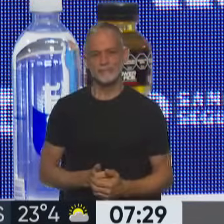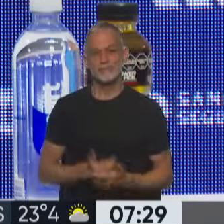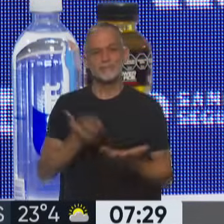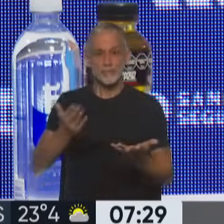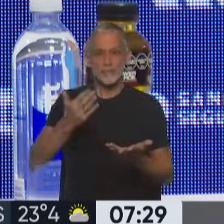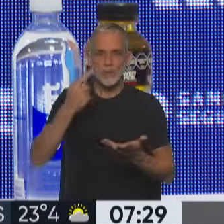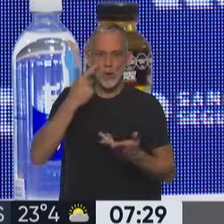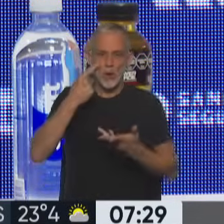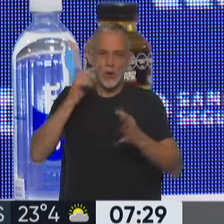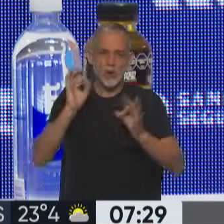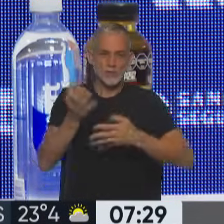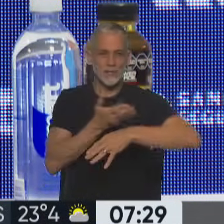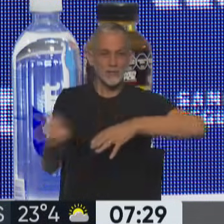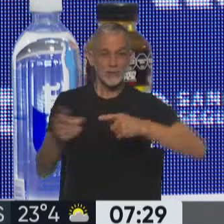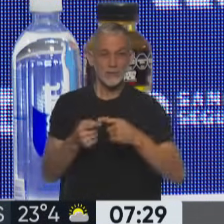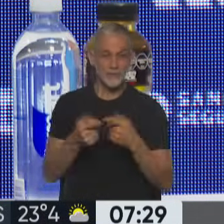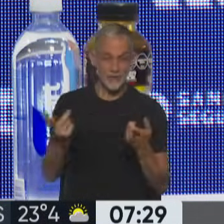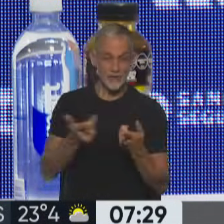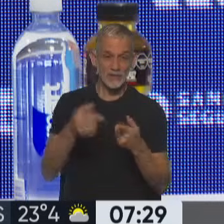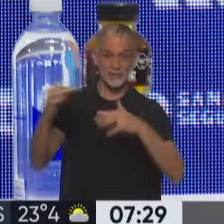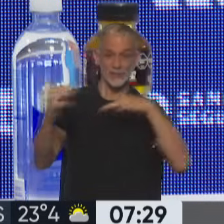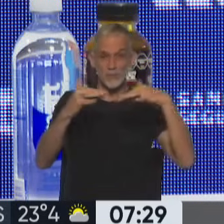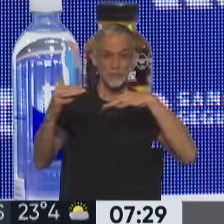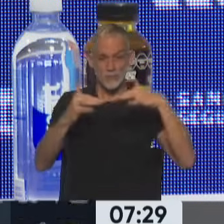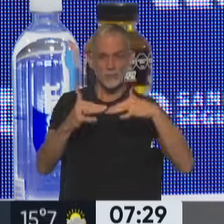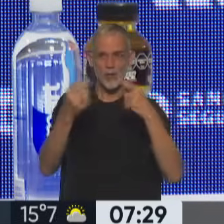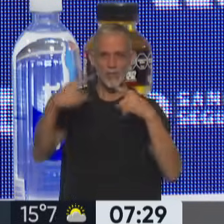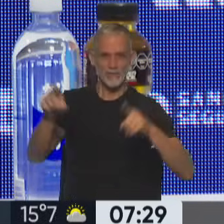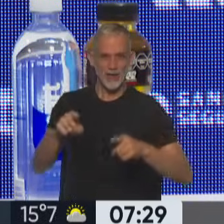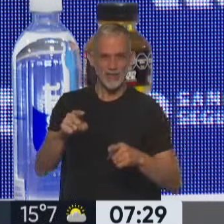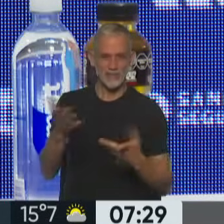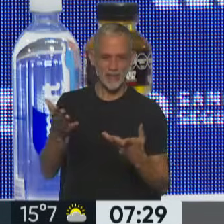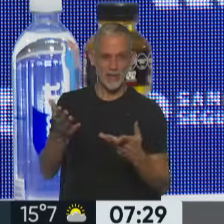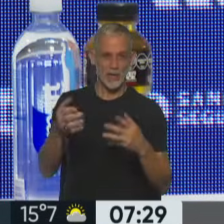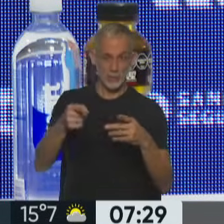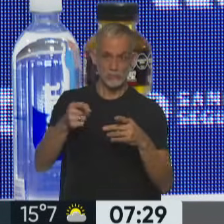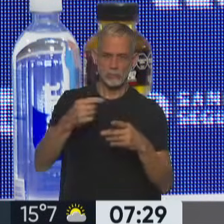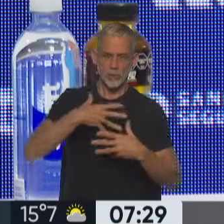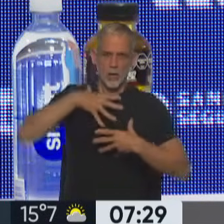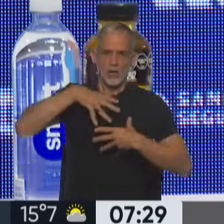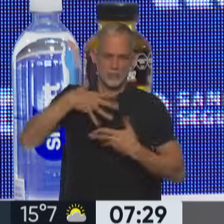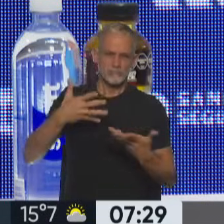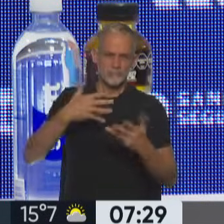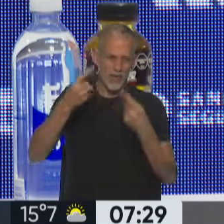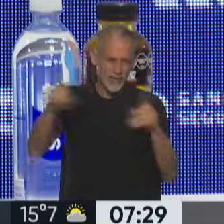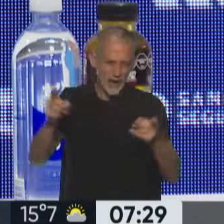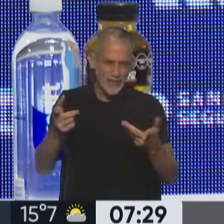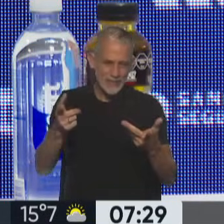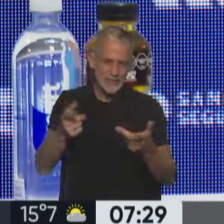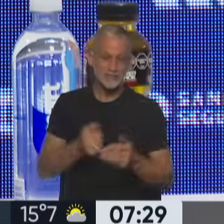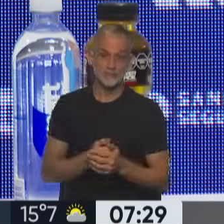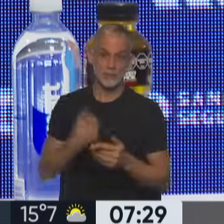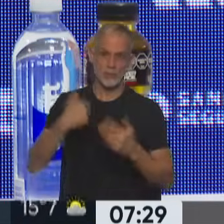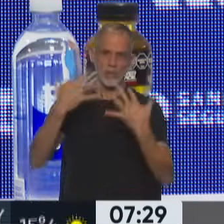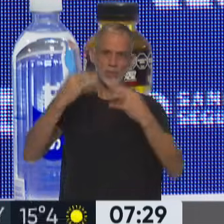Es evidente que el gasto energético es diferente, que el ahogo es diferente y bueno, es ahí donde tenemos que estar